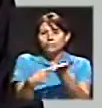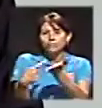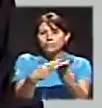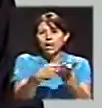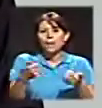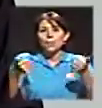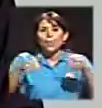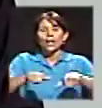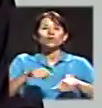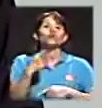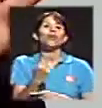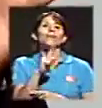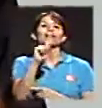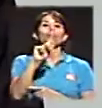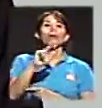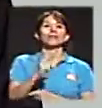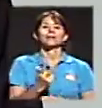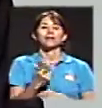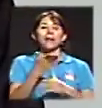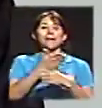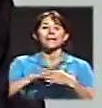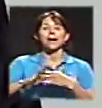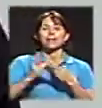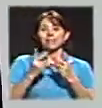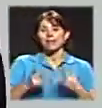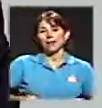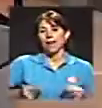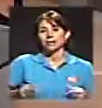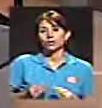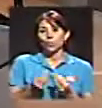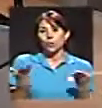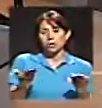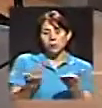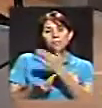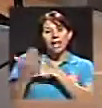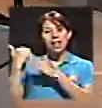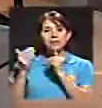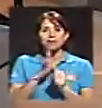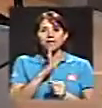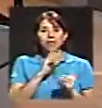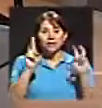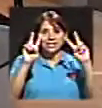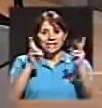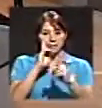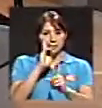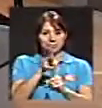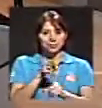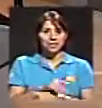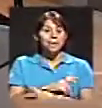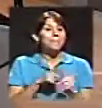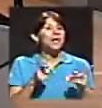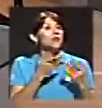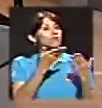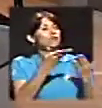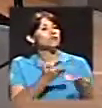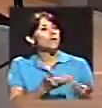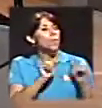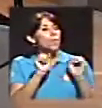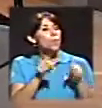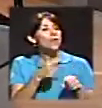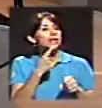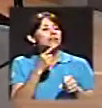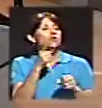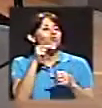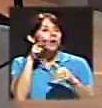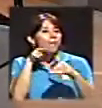tercera parte del gasto público. Alguna vez hemos conversado en este mismo programa de ese tema, pero más bien, don Edgar, ¿por qué no nos da una visión